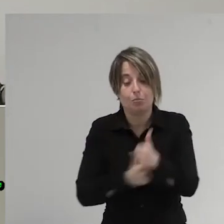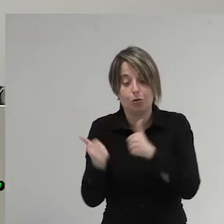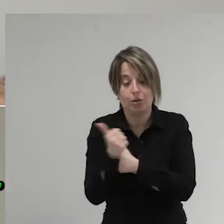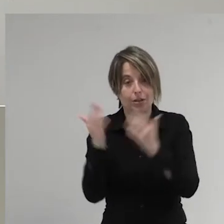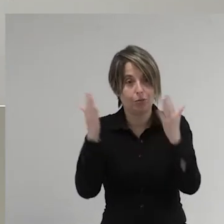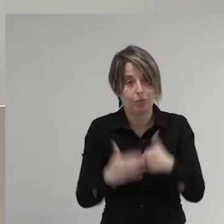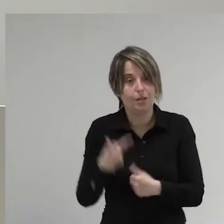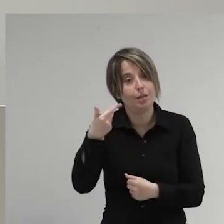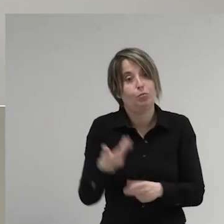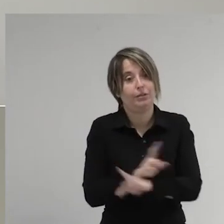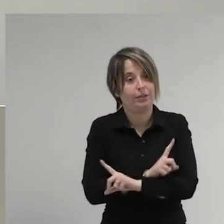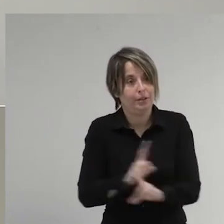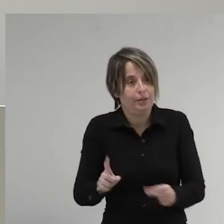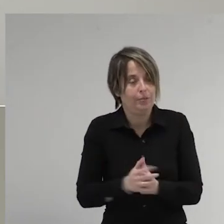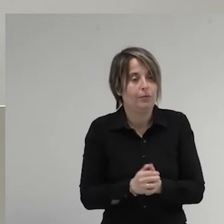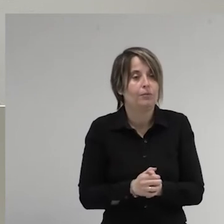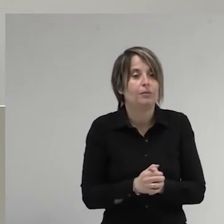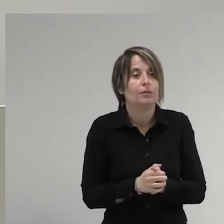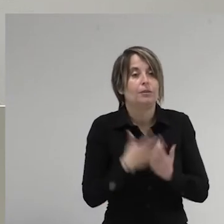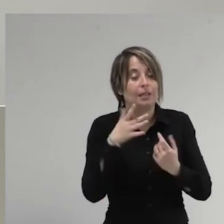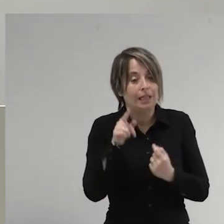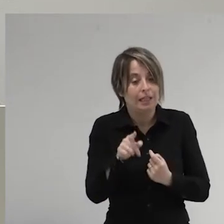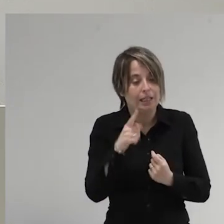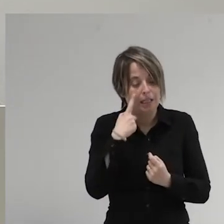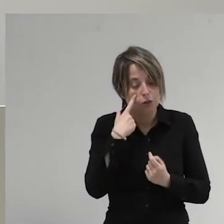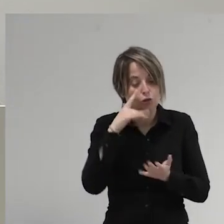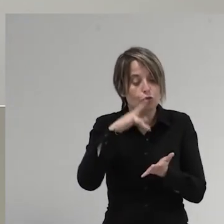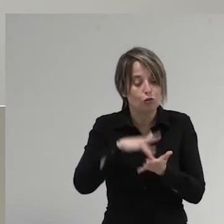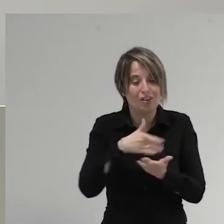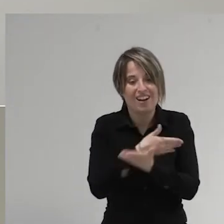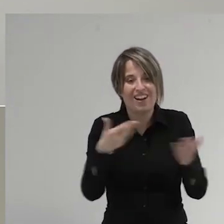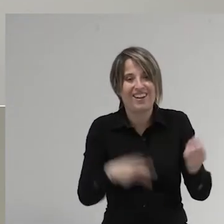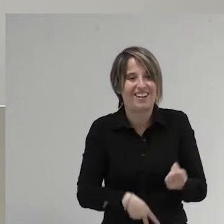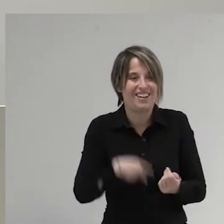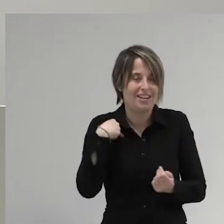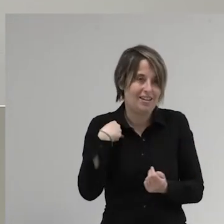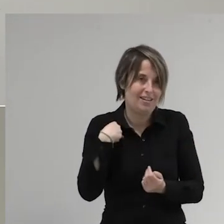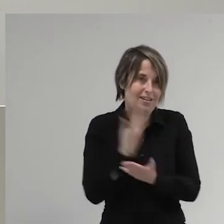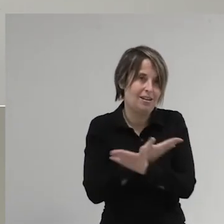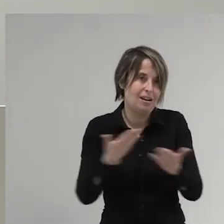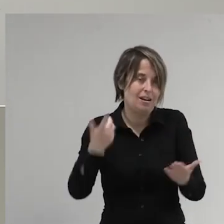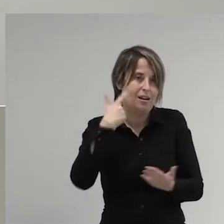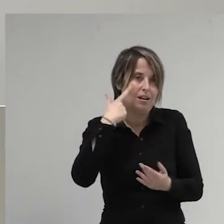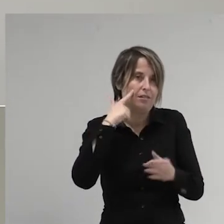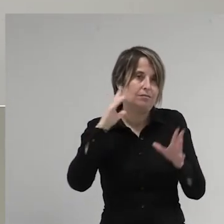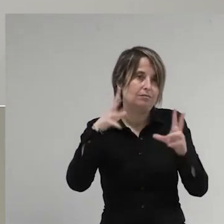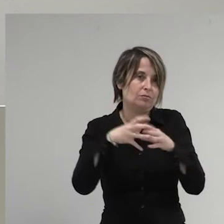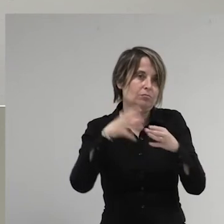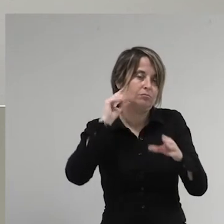importante. Y digamos que eso es lo que sucede en general con las dinámicas del